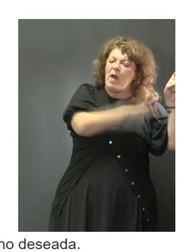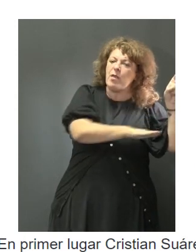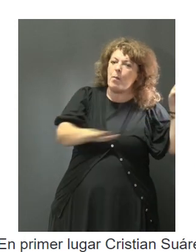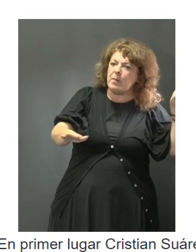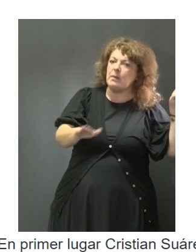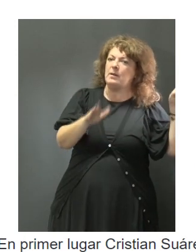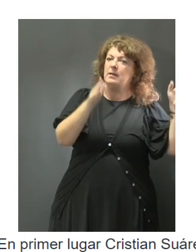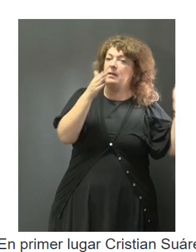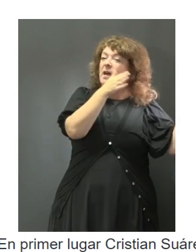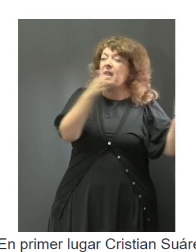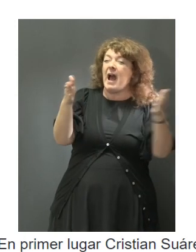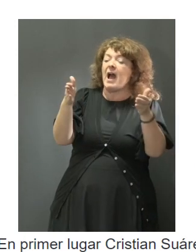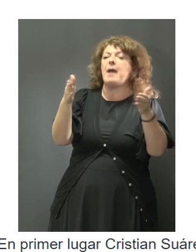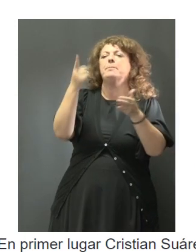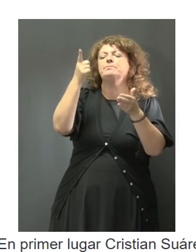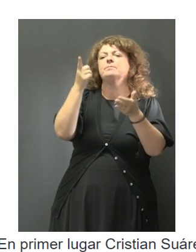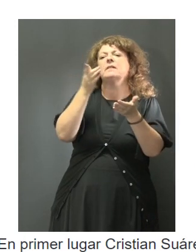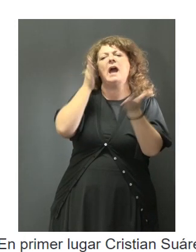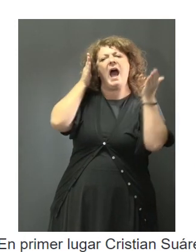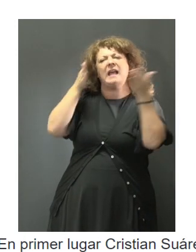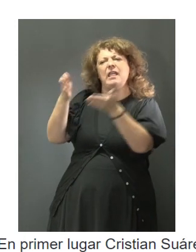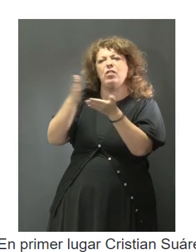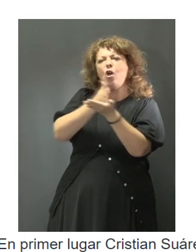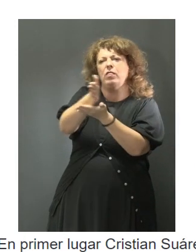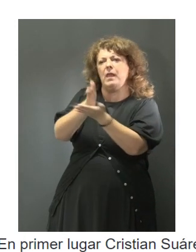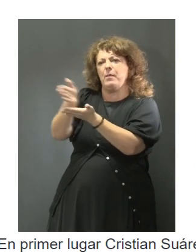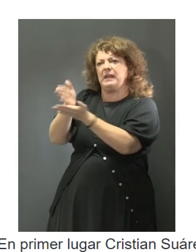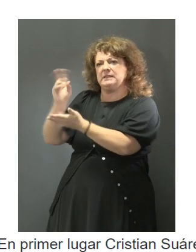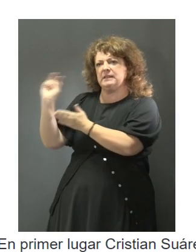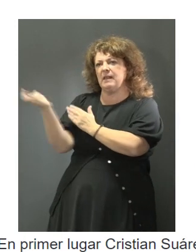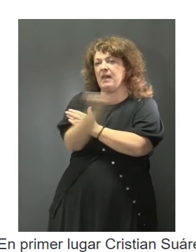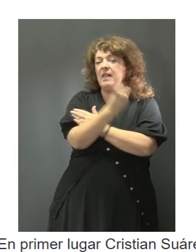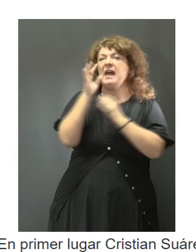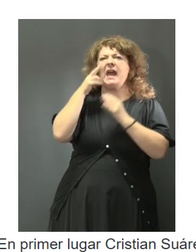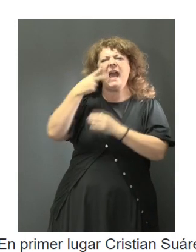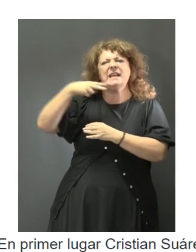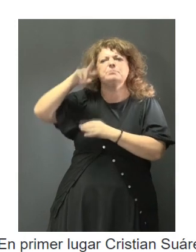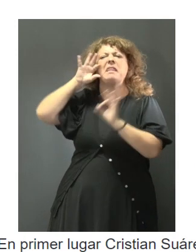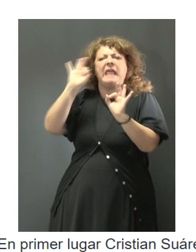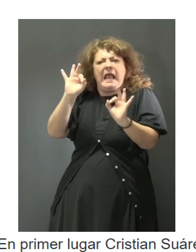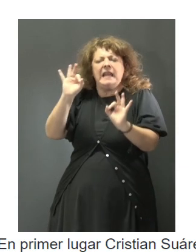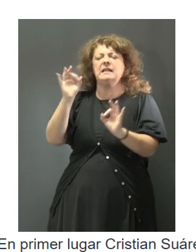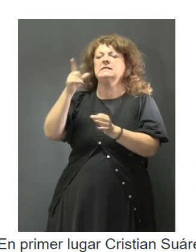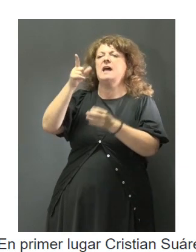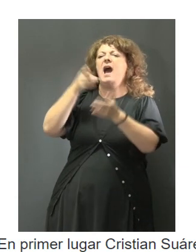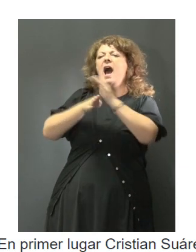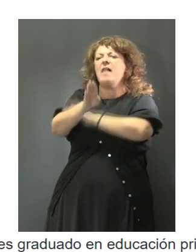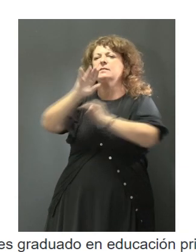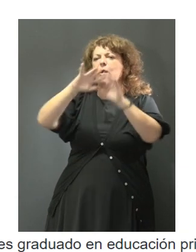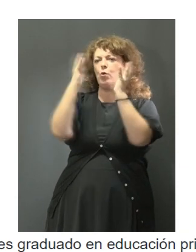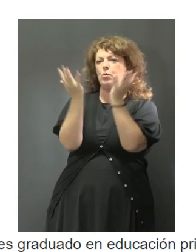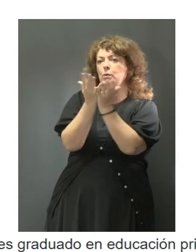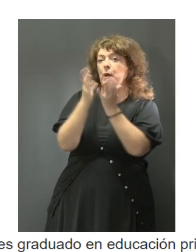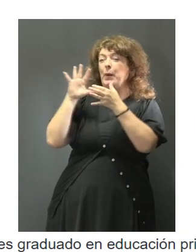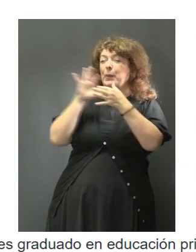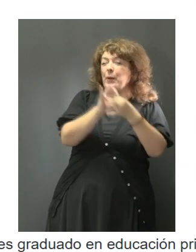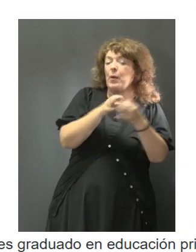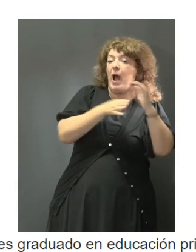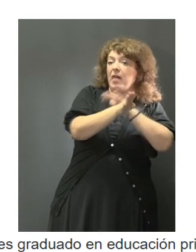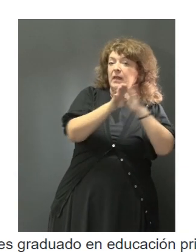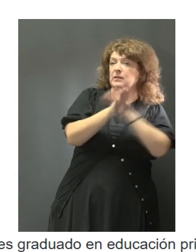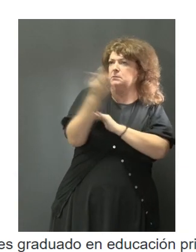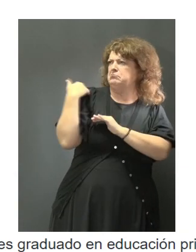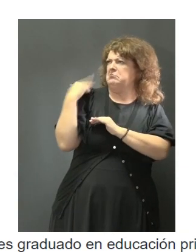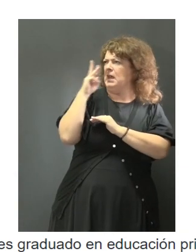en Atención a la Diversidad y especialista en Accesibilidad Universal. Lleva vinculado al ámbito de la accesibilidad los